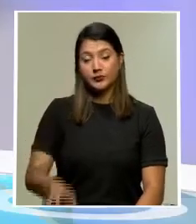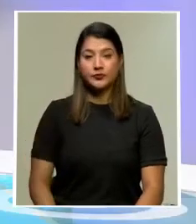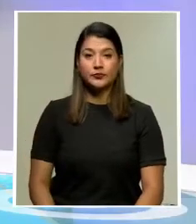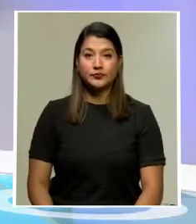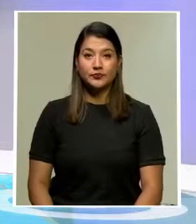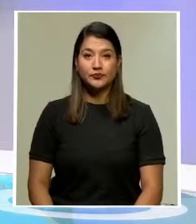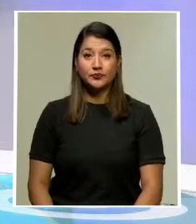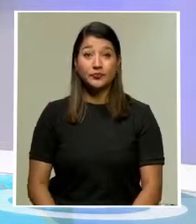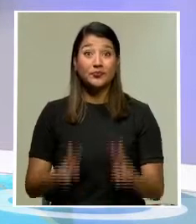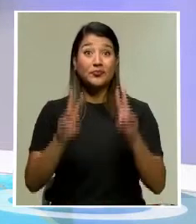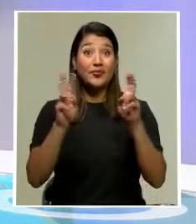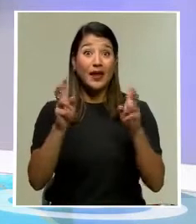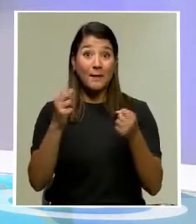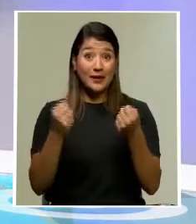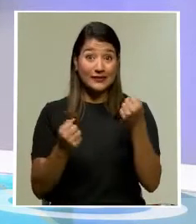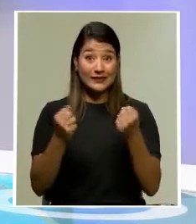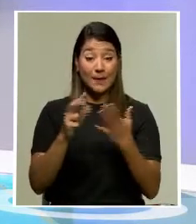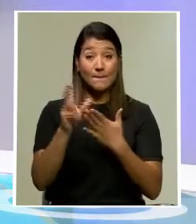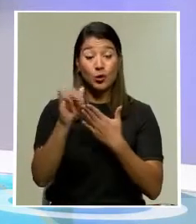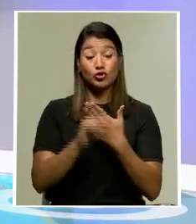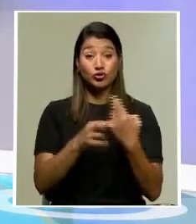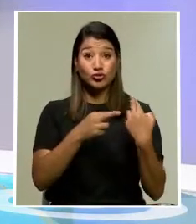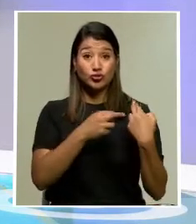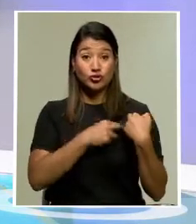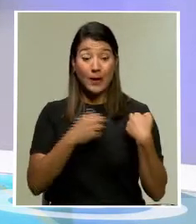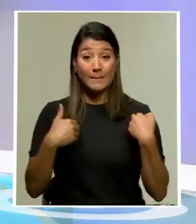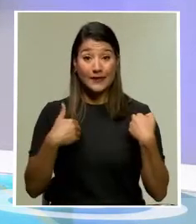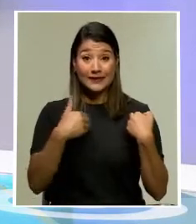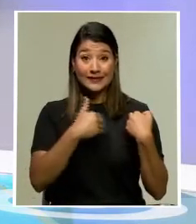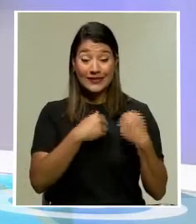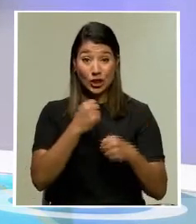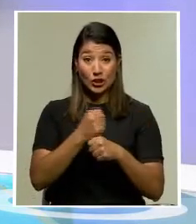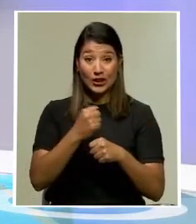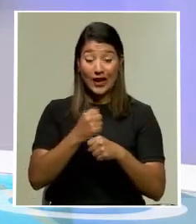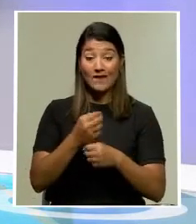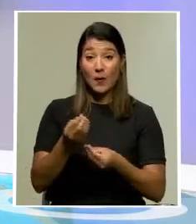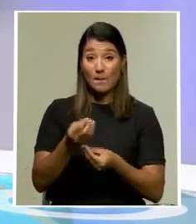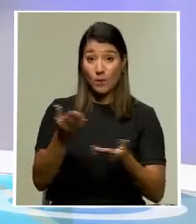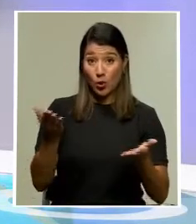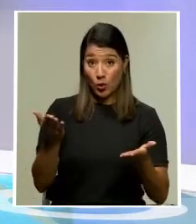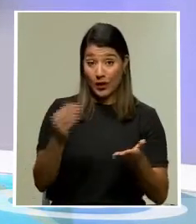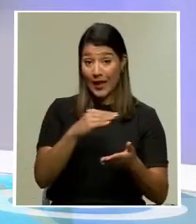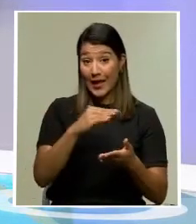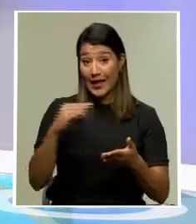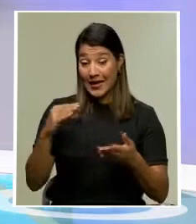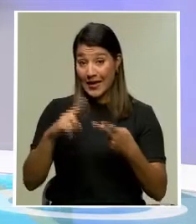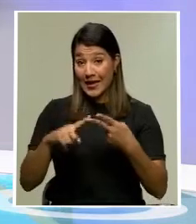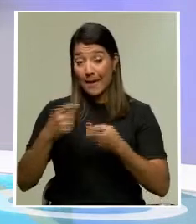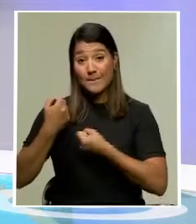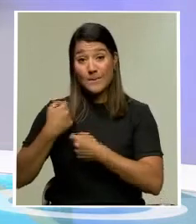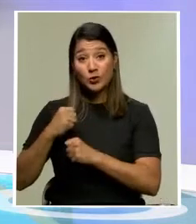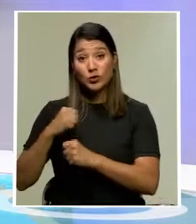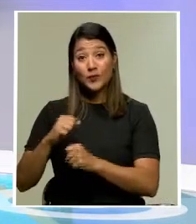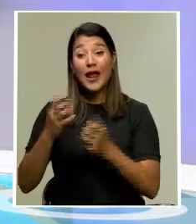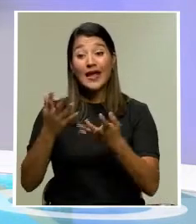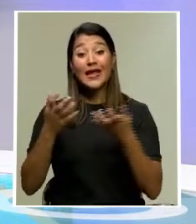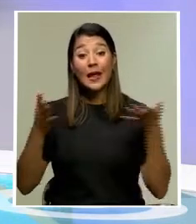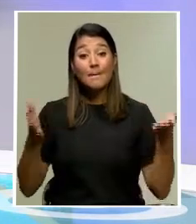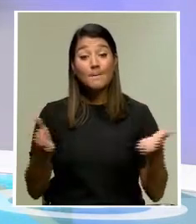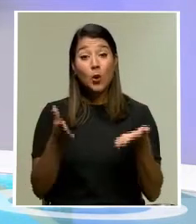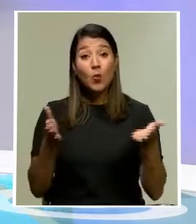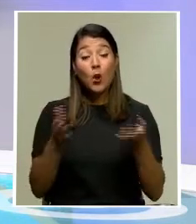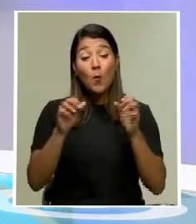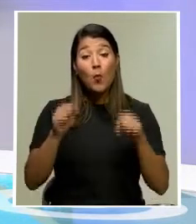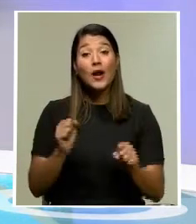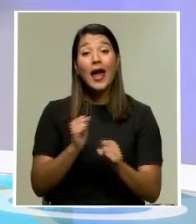En temas viales, un proyecto a cargo del Ministerio de Obras Públicas y Municipalidades promoverá la realización